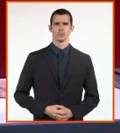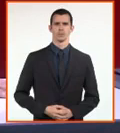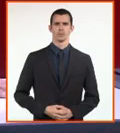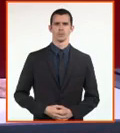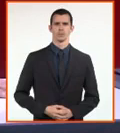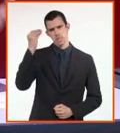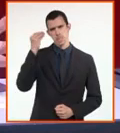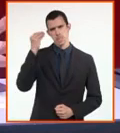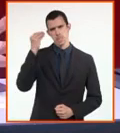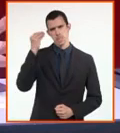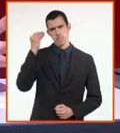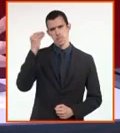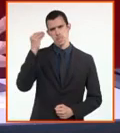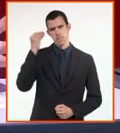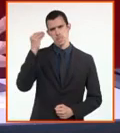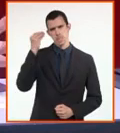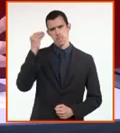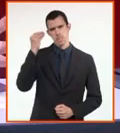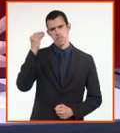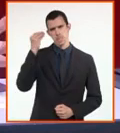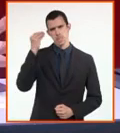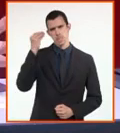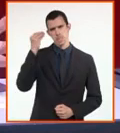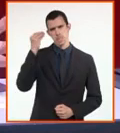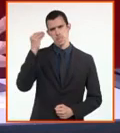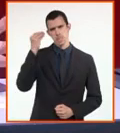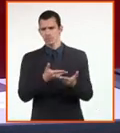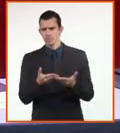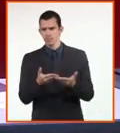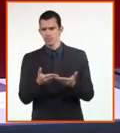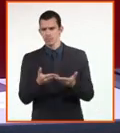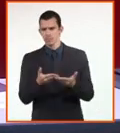nuestro diálogo con el papel de la brigada será,